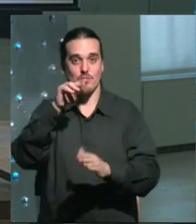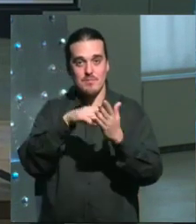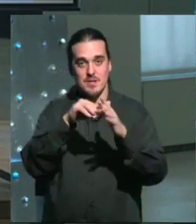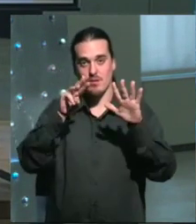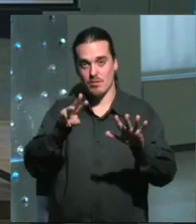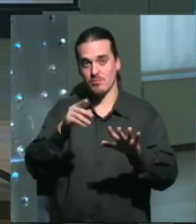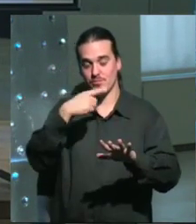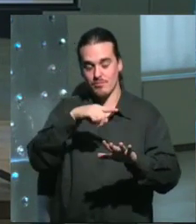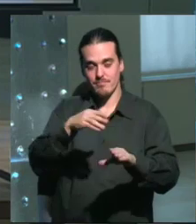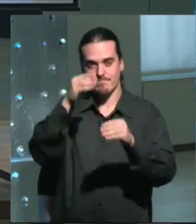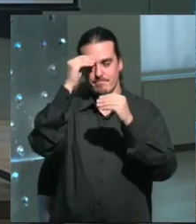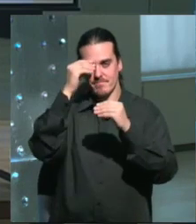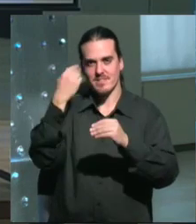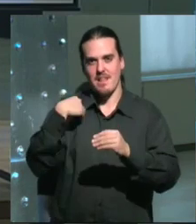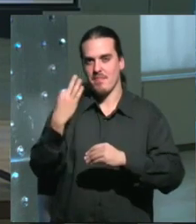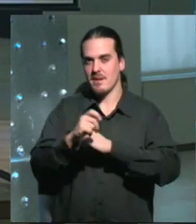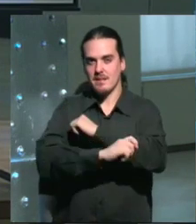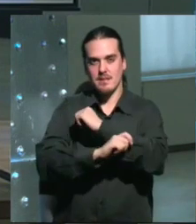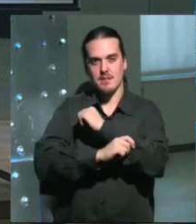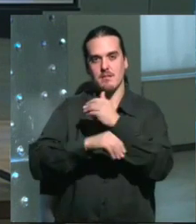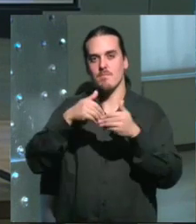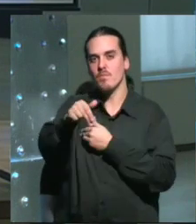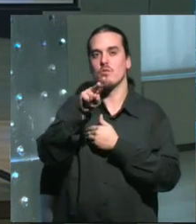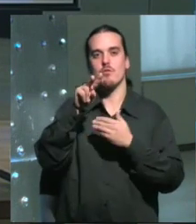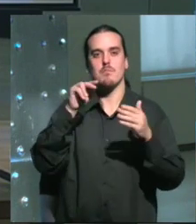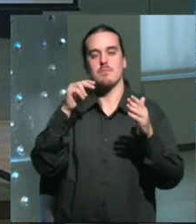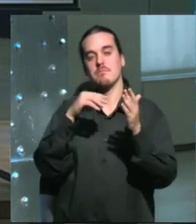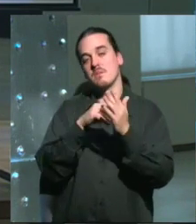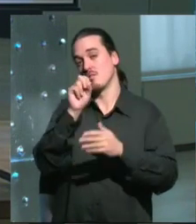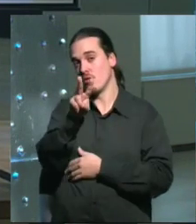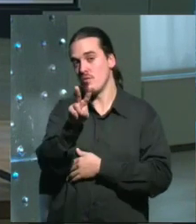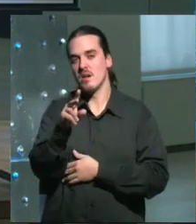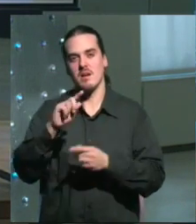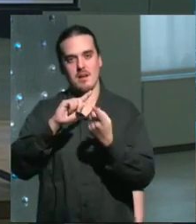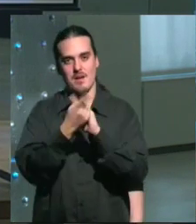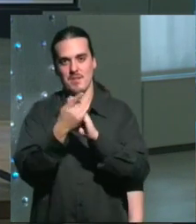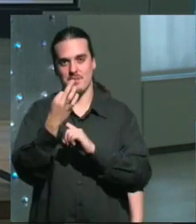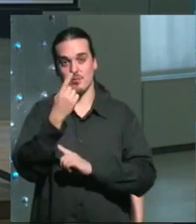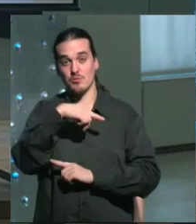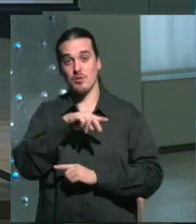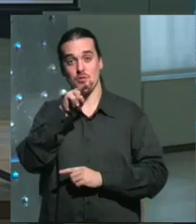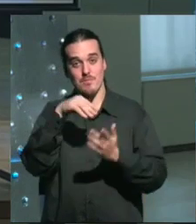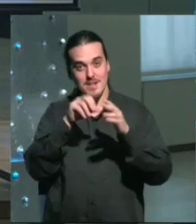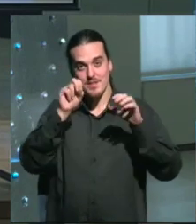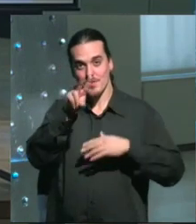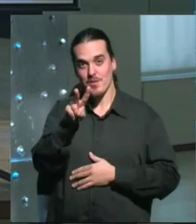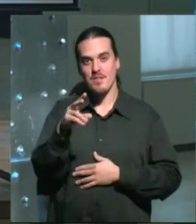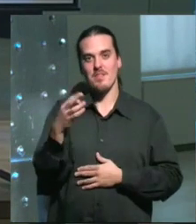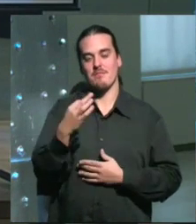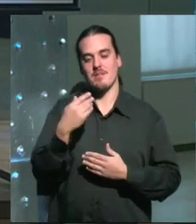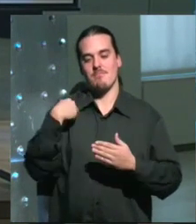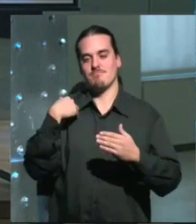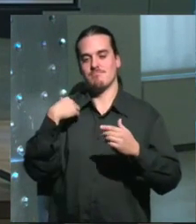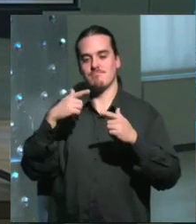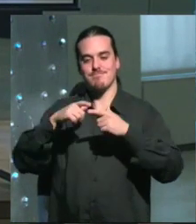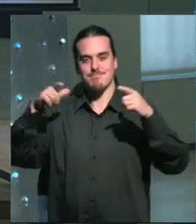repensar por completo nuestra estrategia de cara al 2012. En el 2012 aumentamos por 10 la inversión que hicimos en los